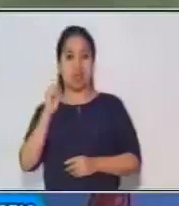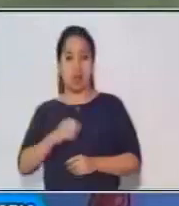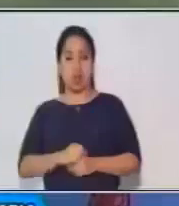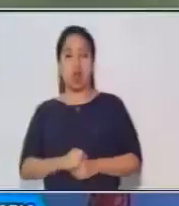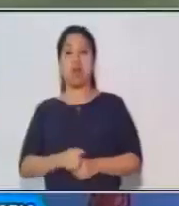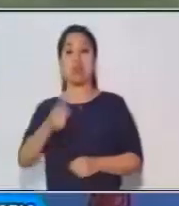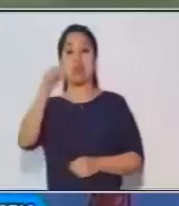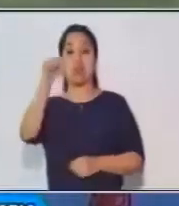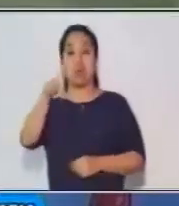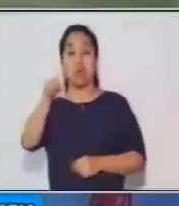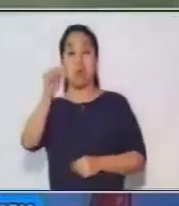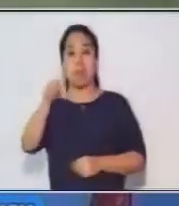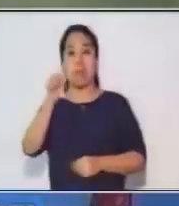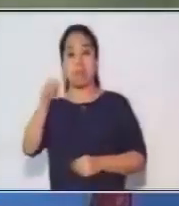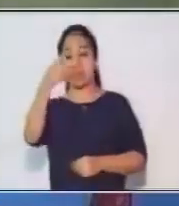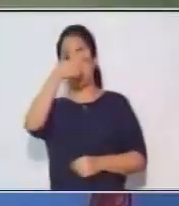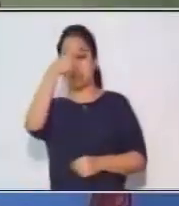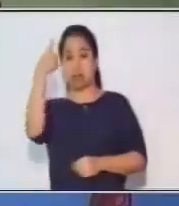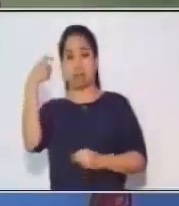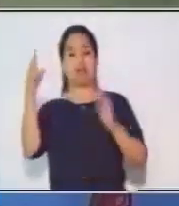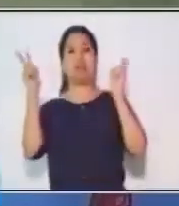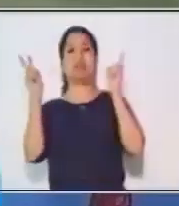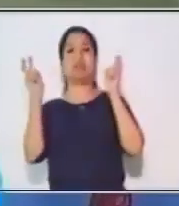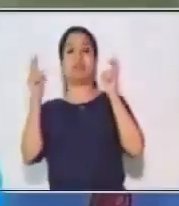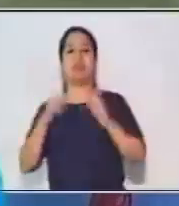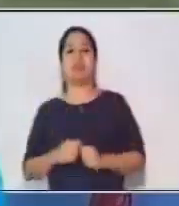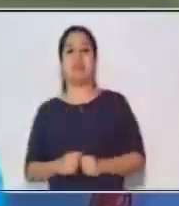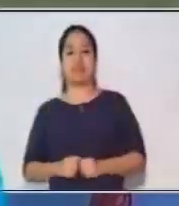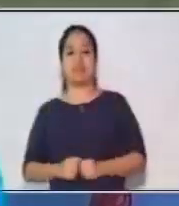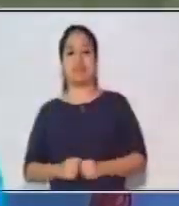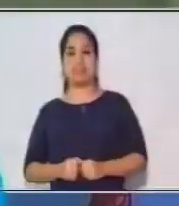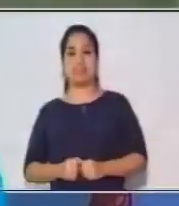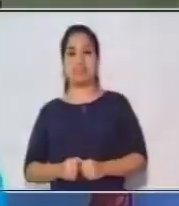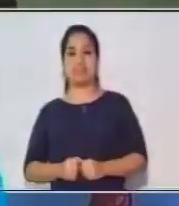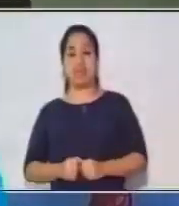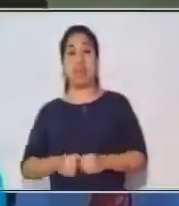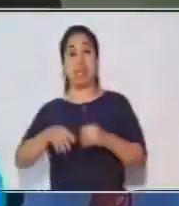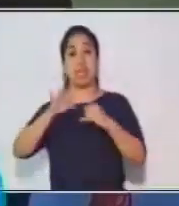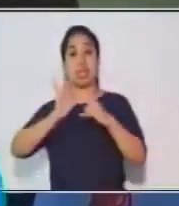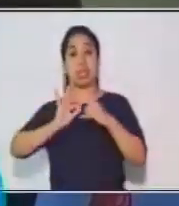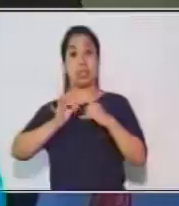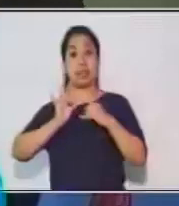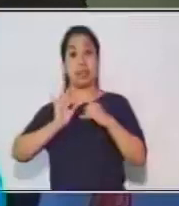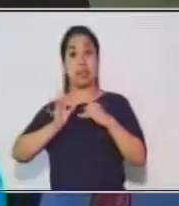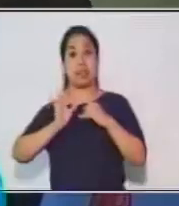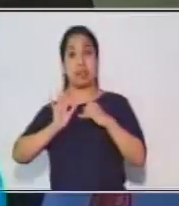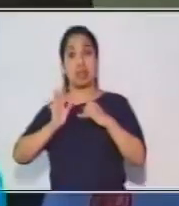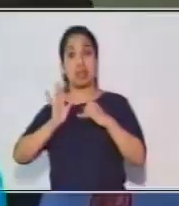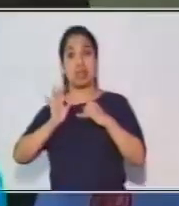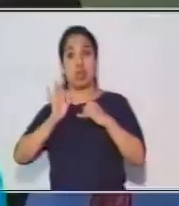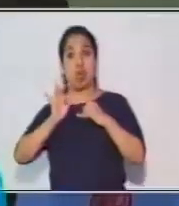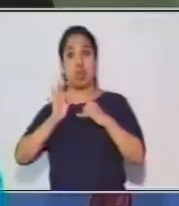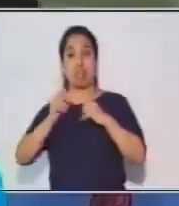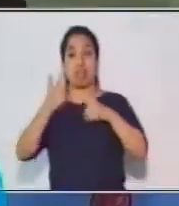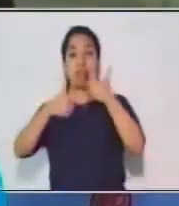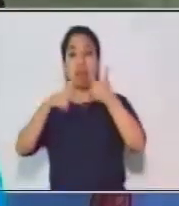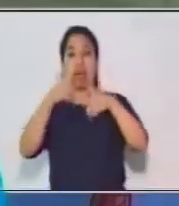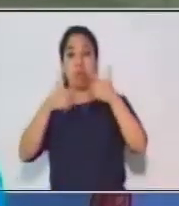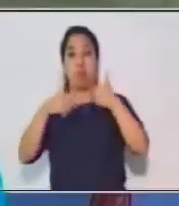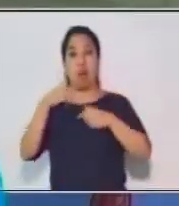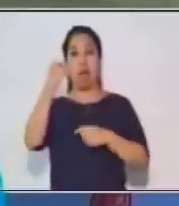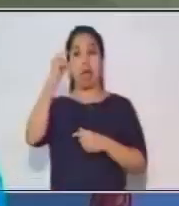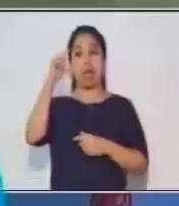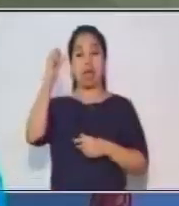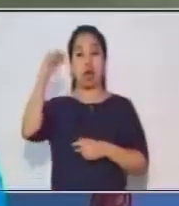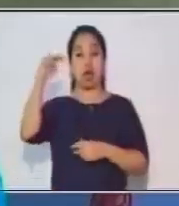y en esta oportunidad desarrollaré el tema de interpretación del lenguaje iconoverbal del